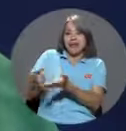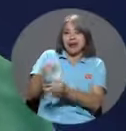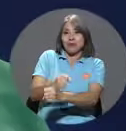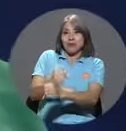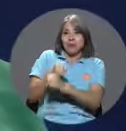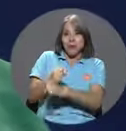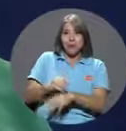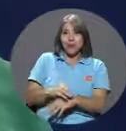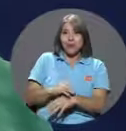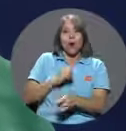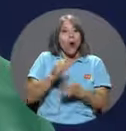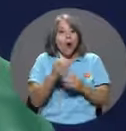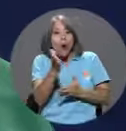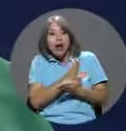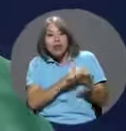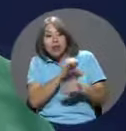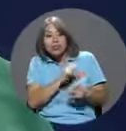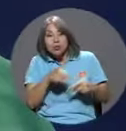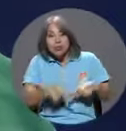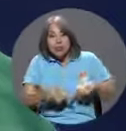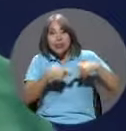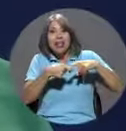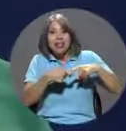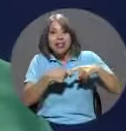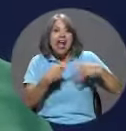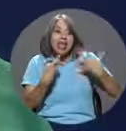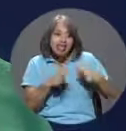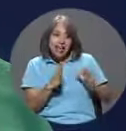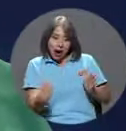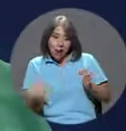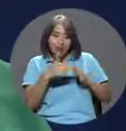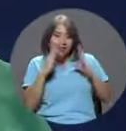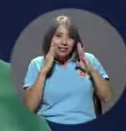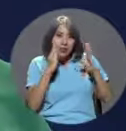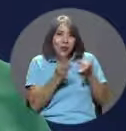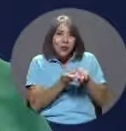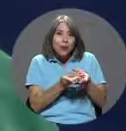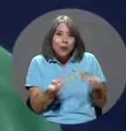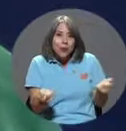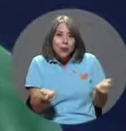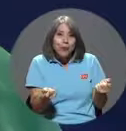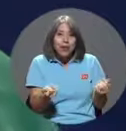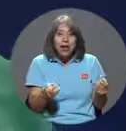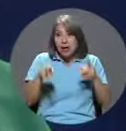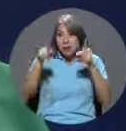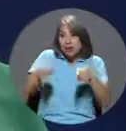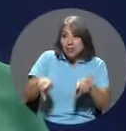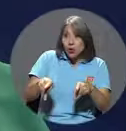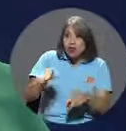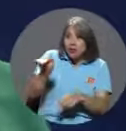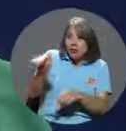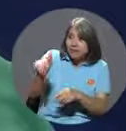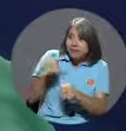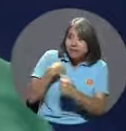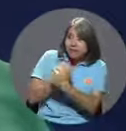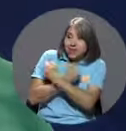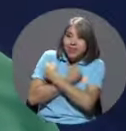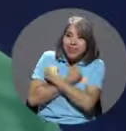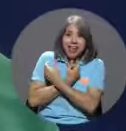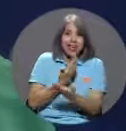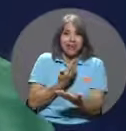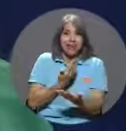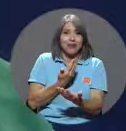hace tiempo estaba ahí pendiente, hablan con personas que hace mucho no hablaban, les expresan cuánto las quieren,